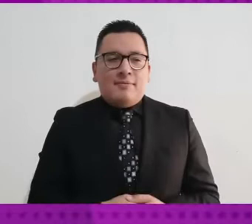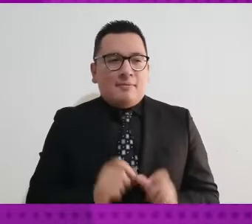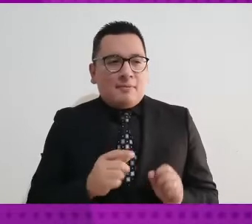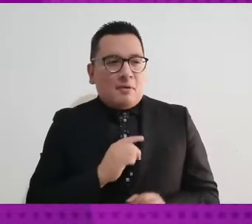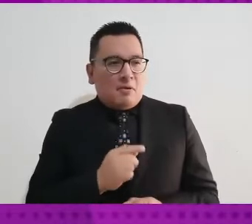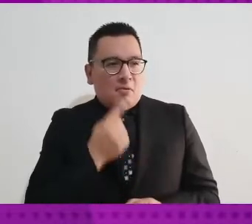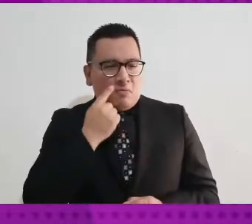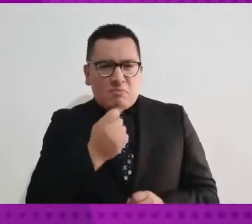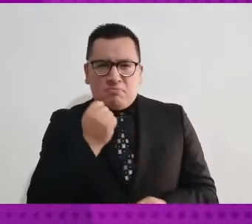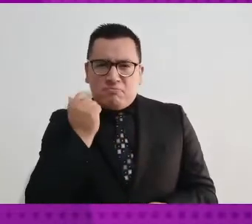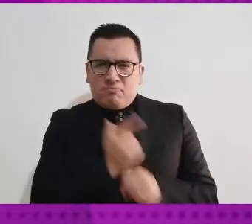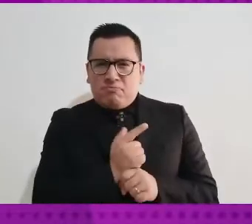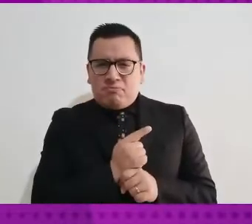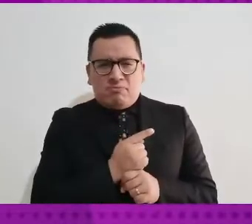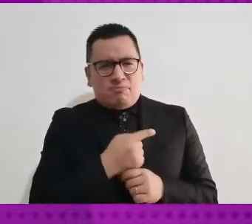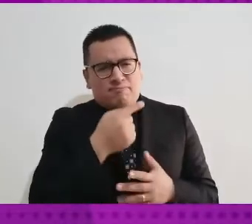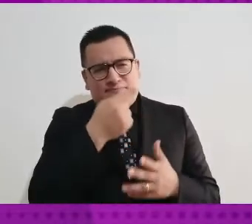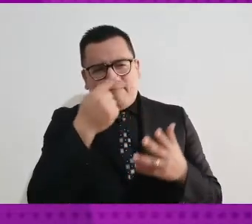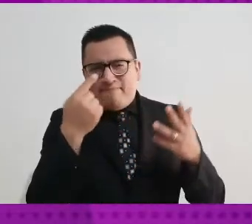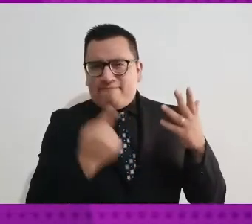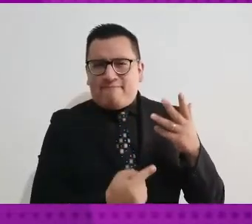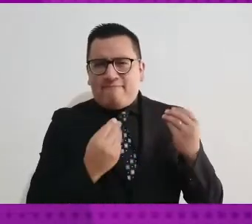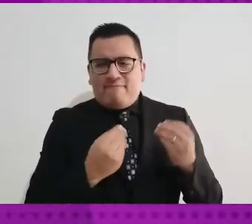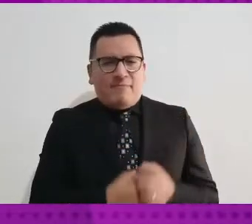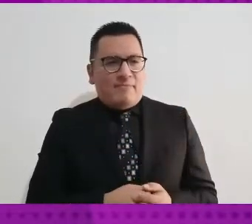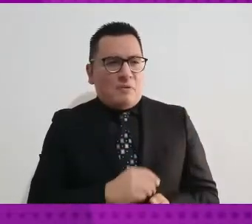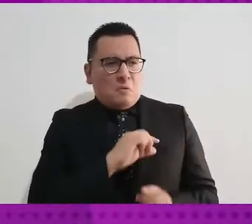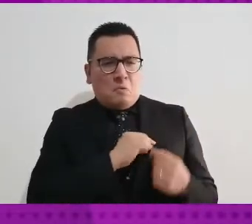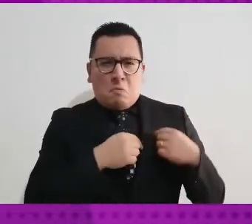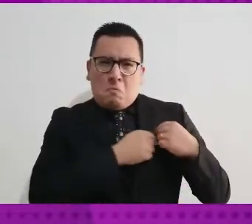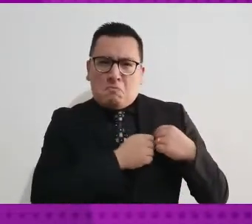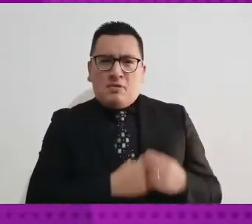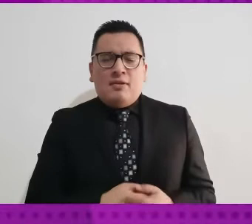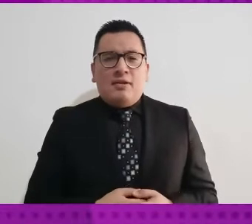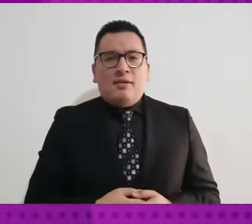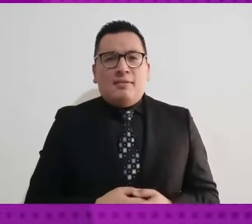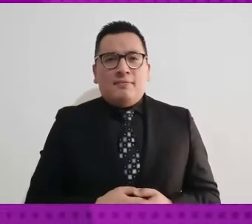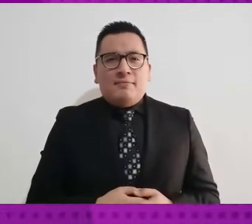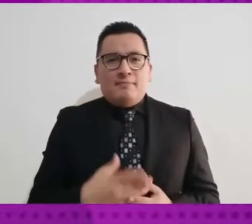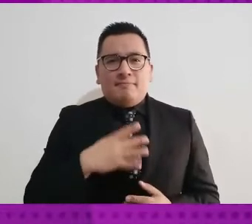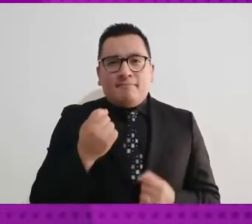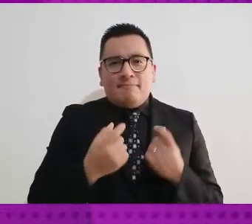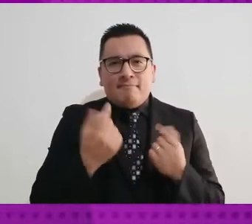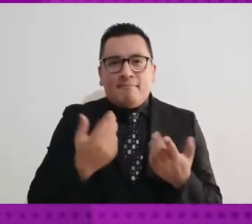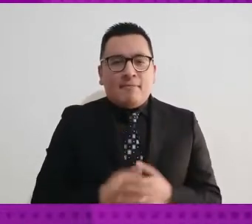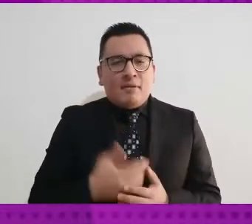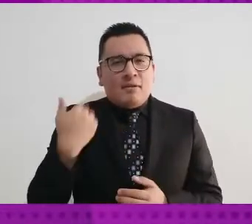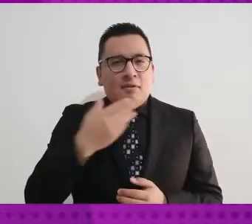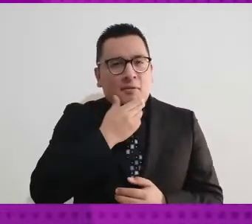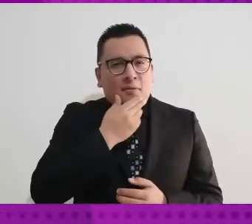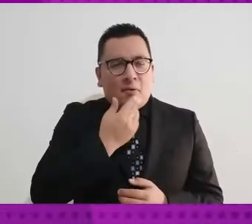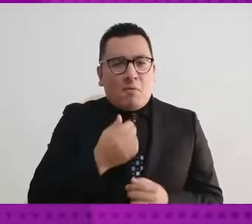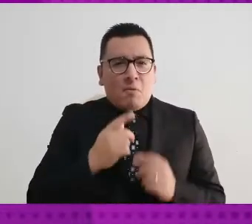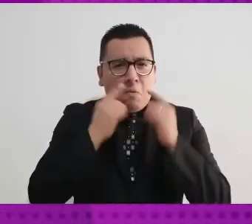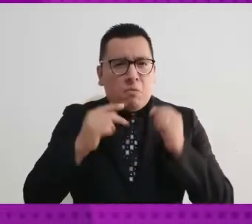También ahí van a encontrar una colección extraordinaria de esos pines que van desde, hay algunos incluso de Porfirio